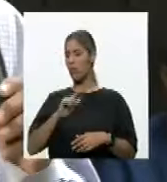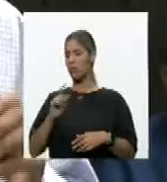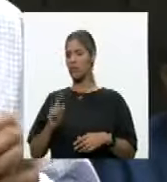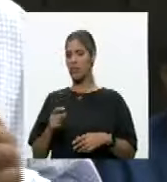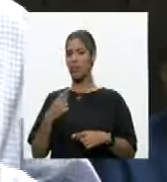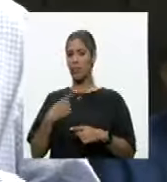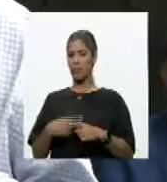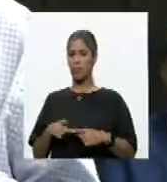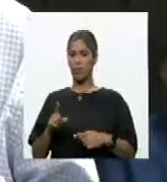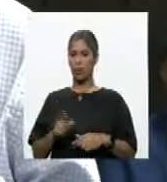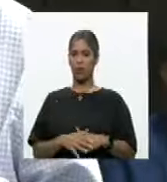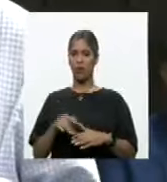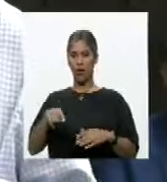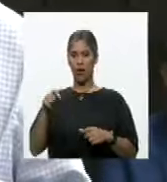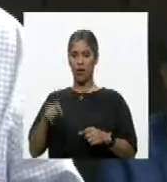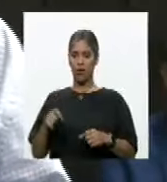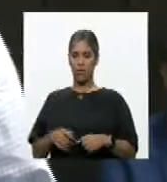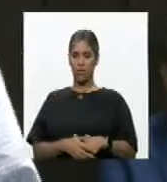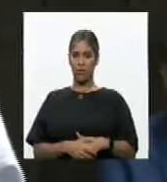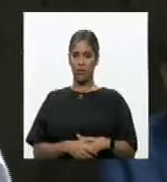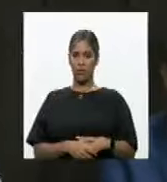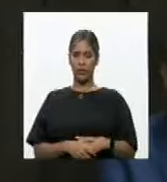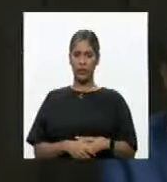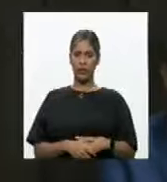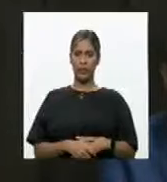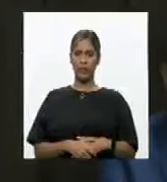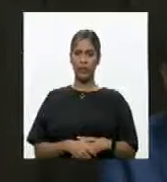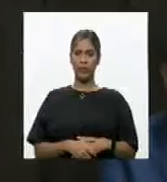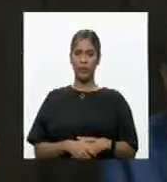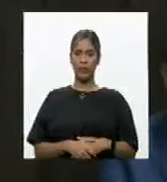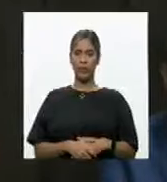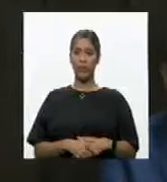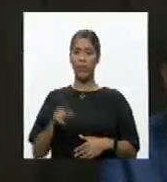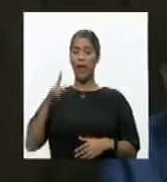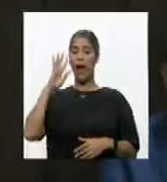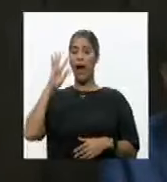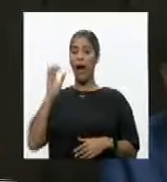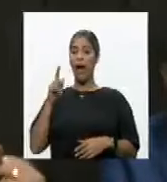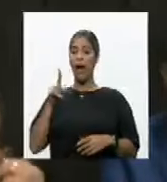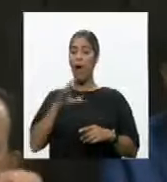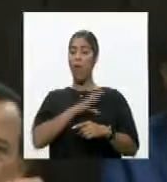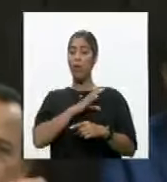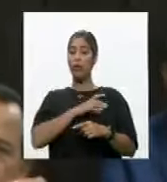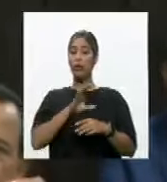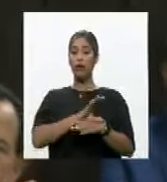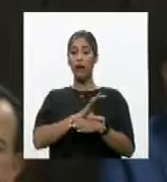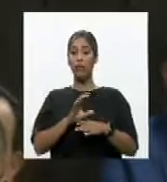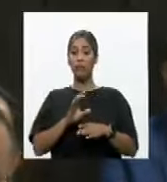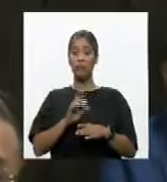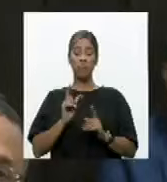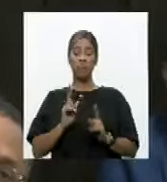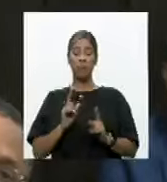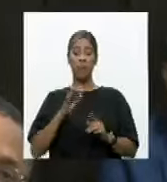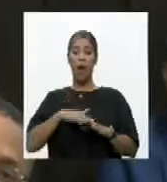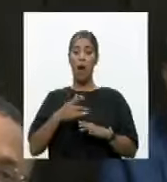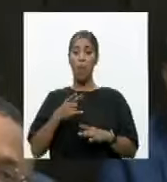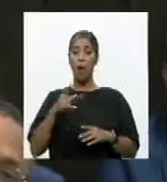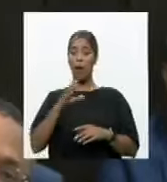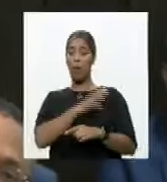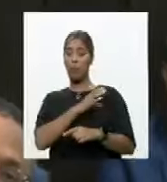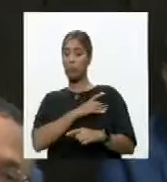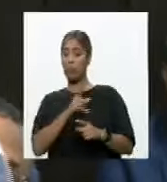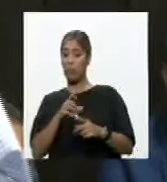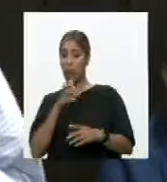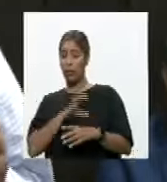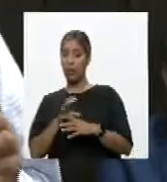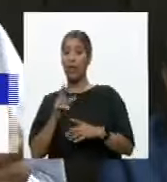falta, pero aquí estamos. Y hay algunos que creen que los adecos no cantaban a Ali, o que los copellanos no cantaban a